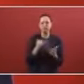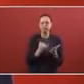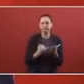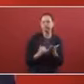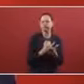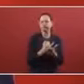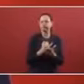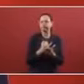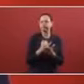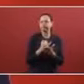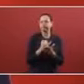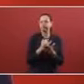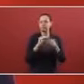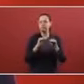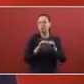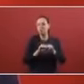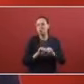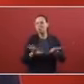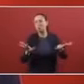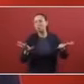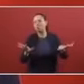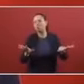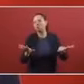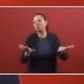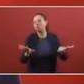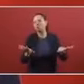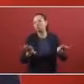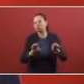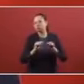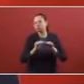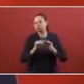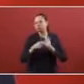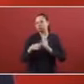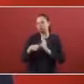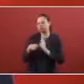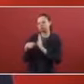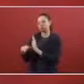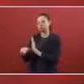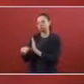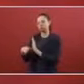y muchos daban a conocer sus bienes, pero no los transparentaban.